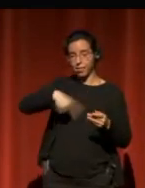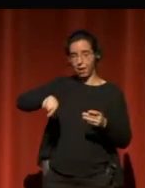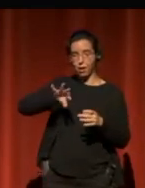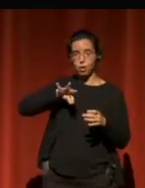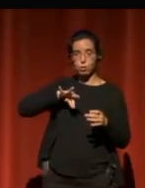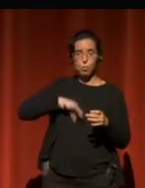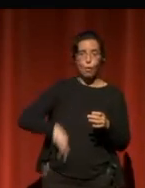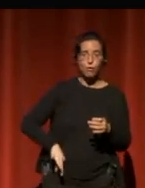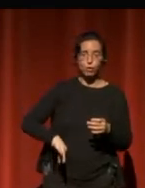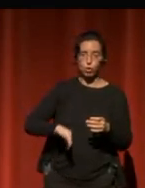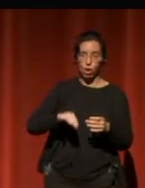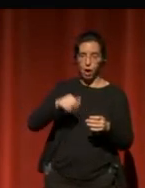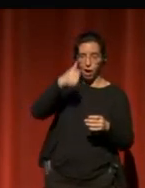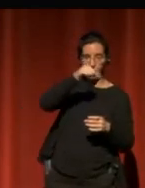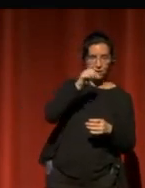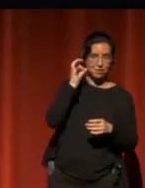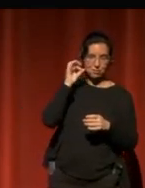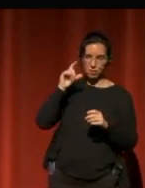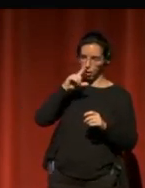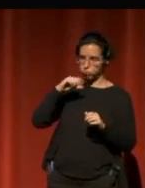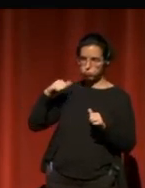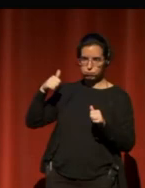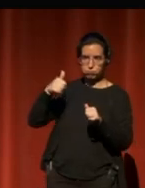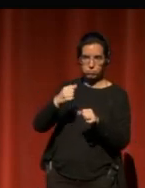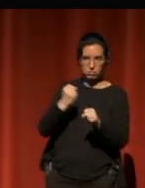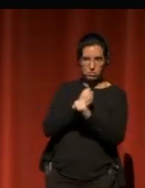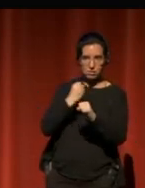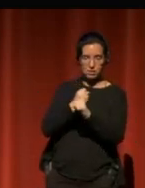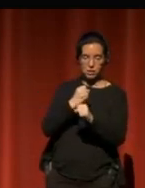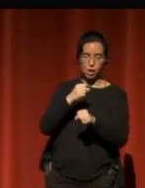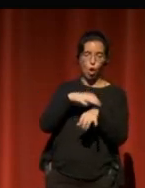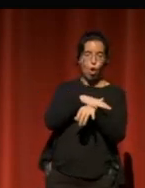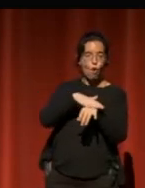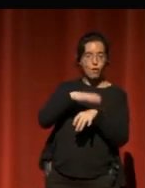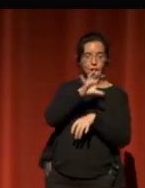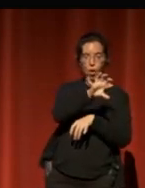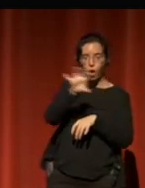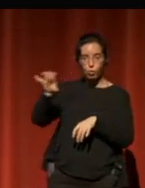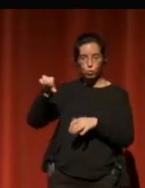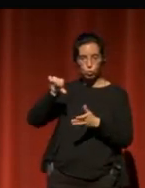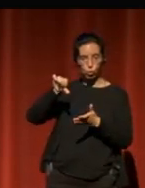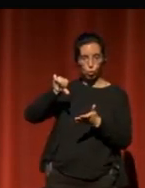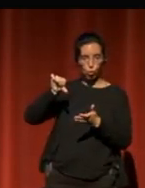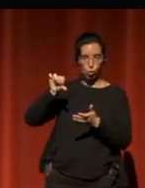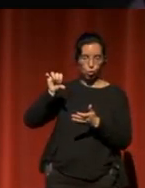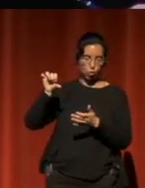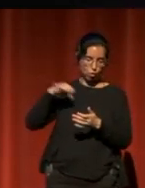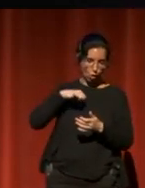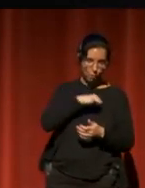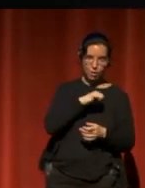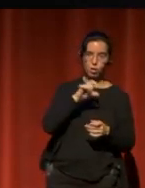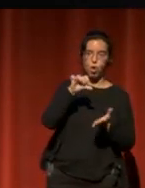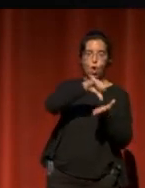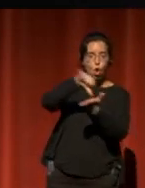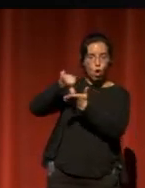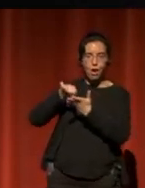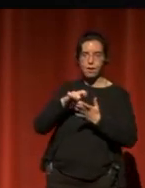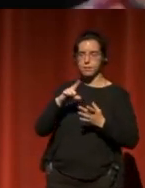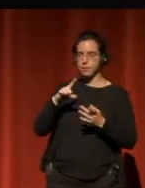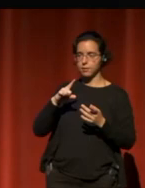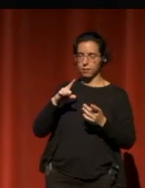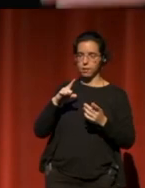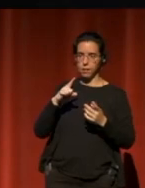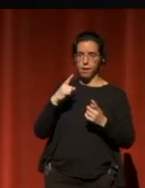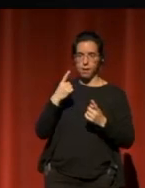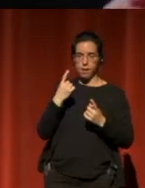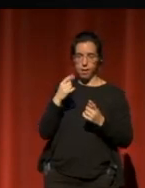que lleváis trabajando en esto desde los gobiernos autonómicos y desde los locales desde hace ya años, no estamos tan lejos,